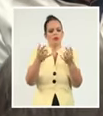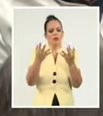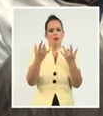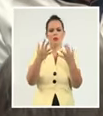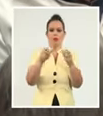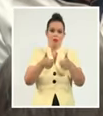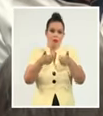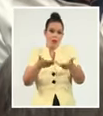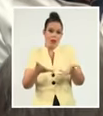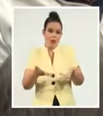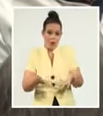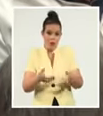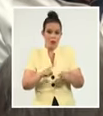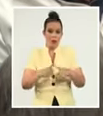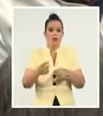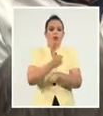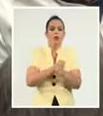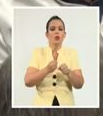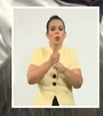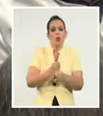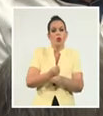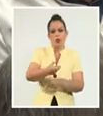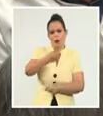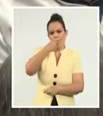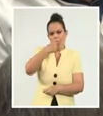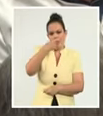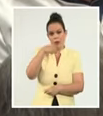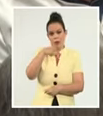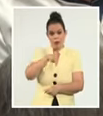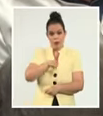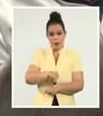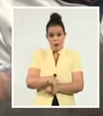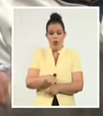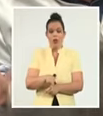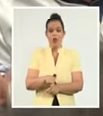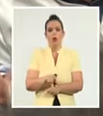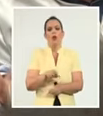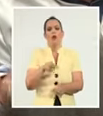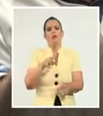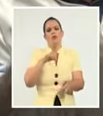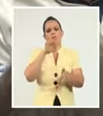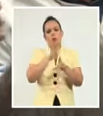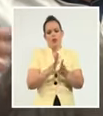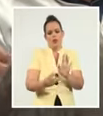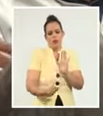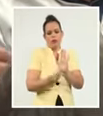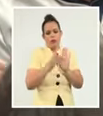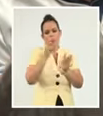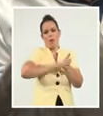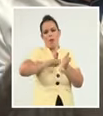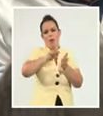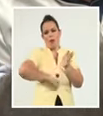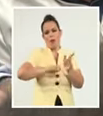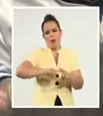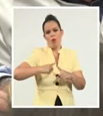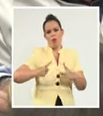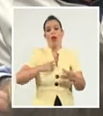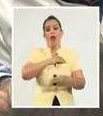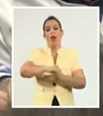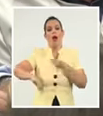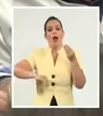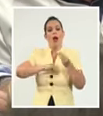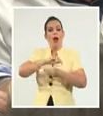se incluiría dentro de los esquemas y propuestas de medicamentos que modifican el curso de